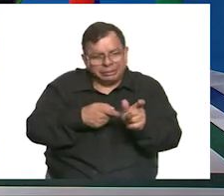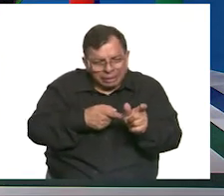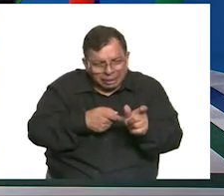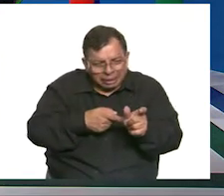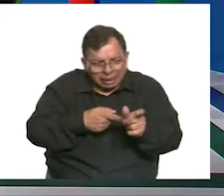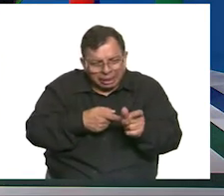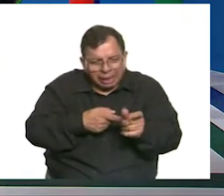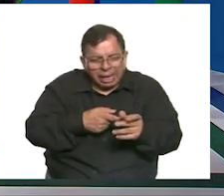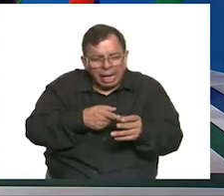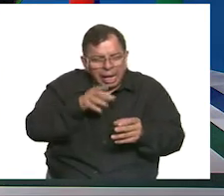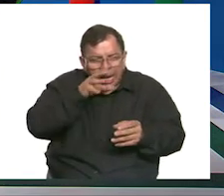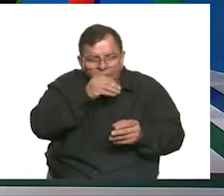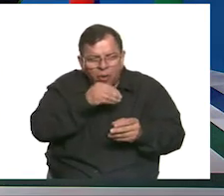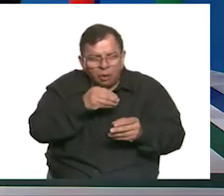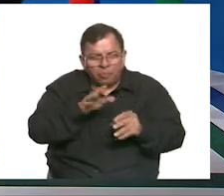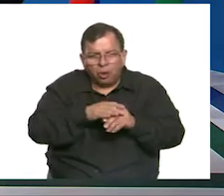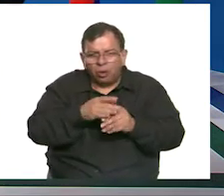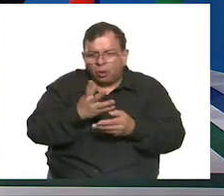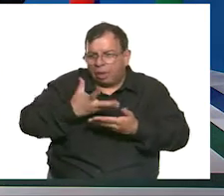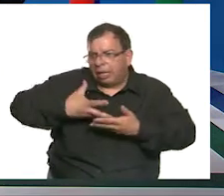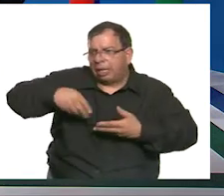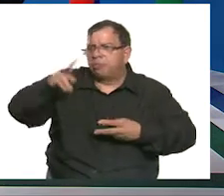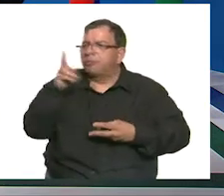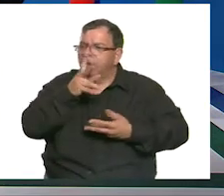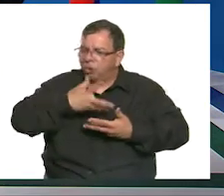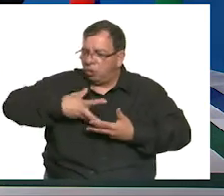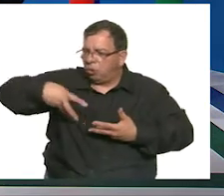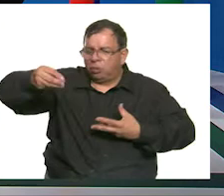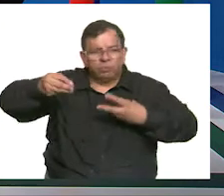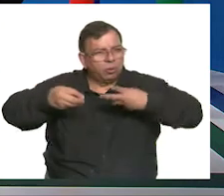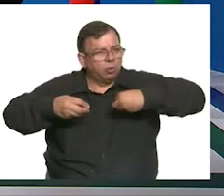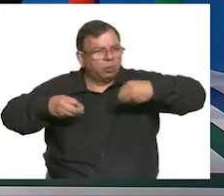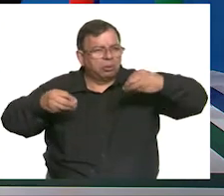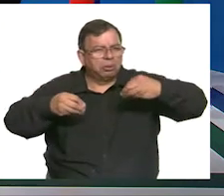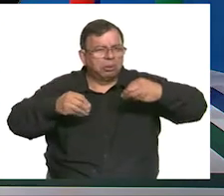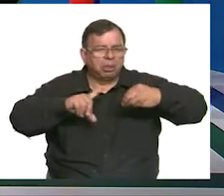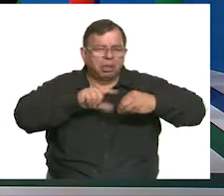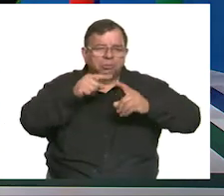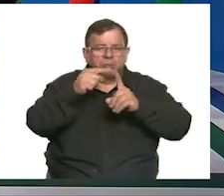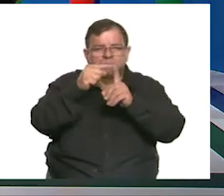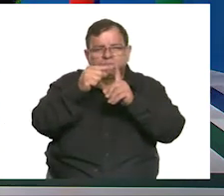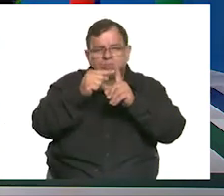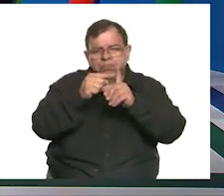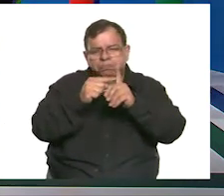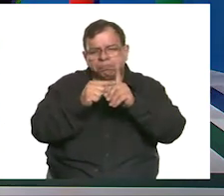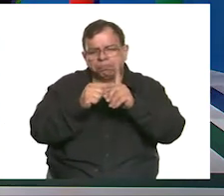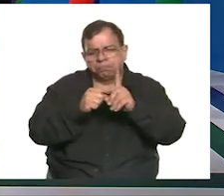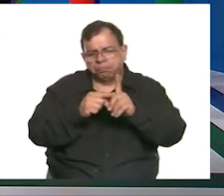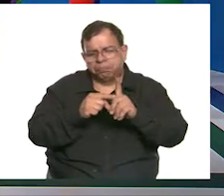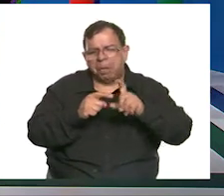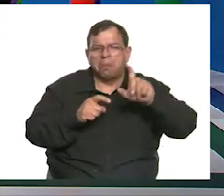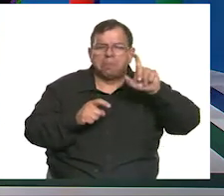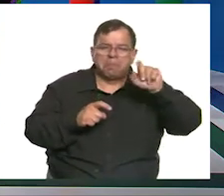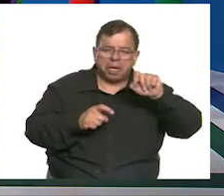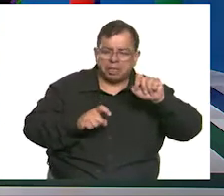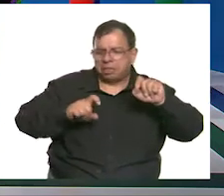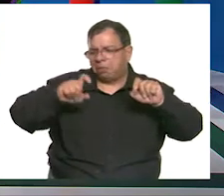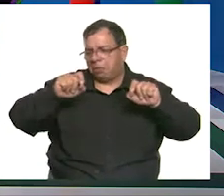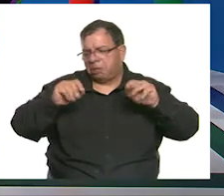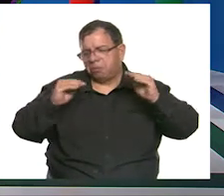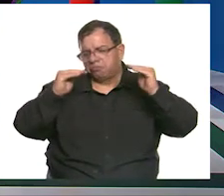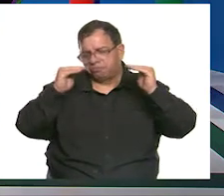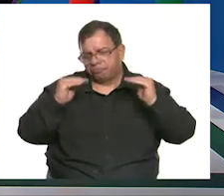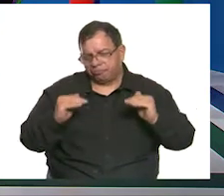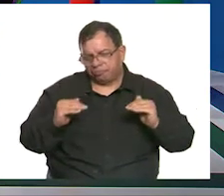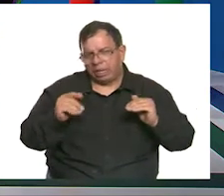calor, pero ahora con el aire. Y después de un tiempo, pues se enfriarán y llegarán a 20 grados Celsius porque pues, es la temperatura del